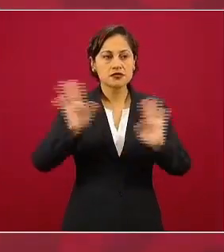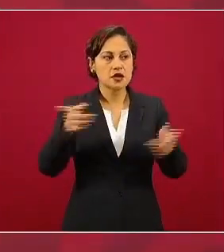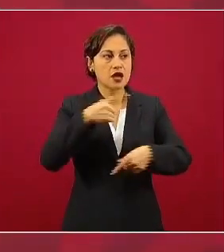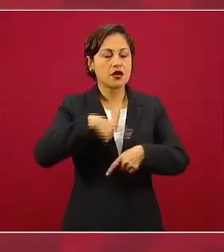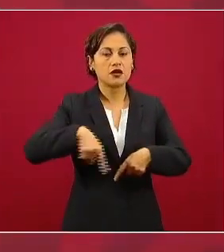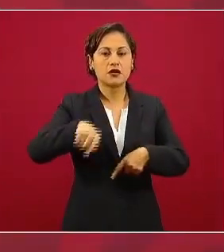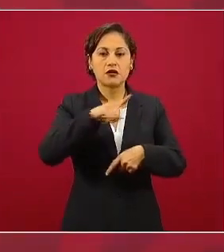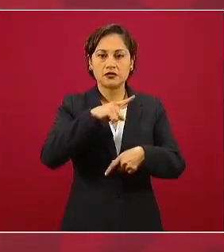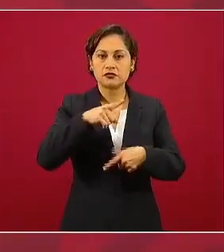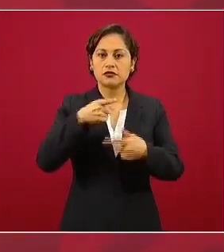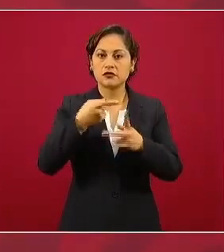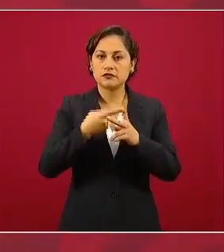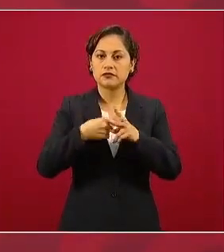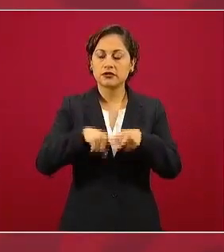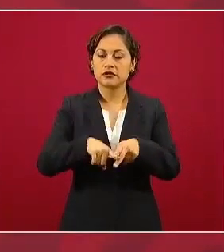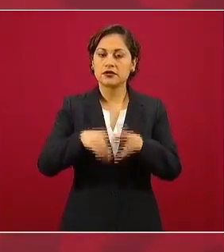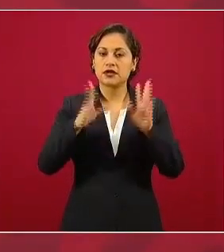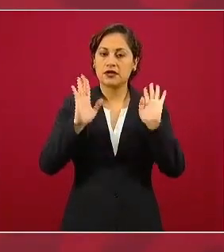toda una estrategia